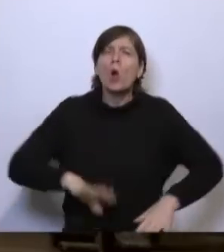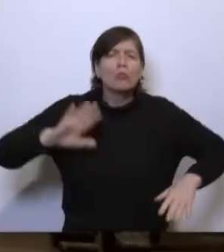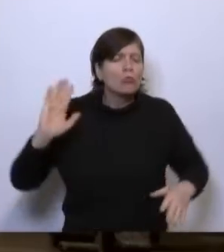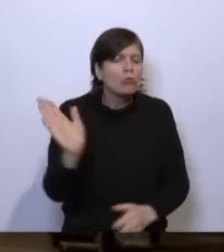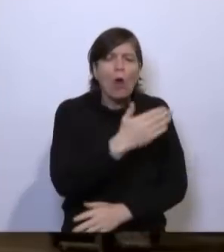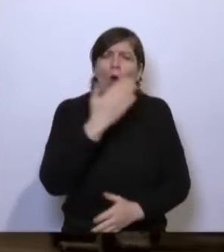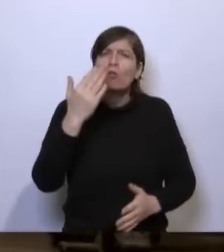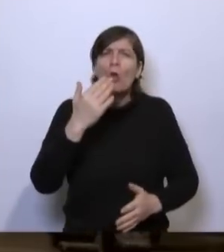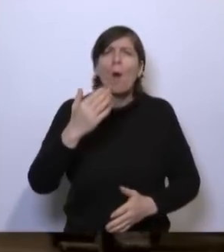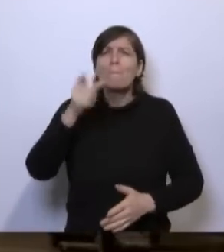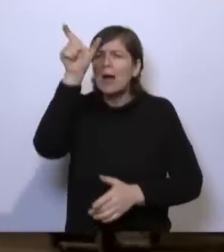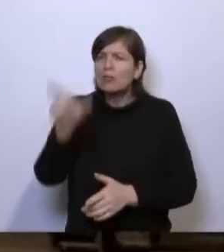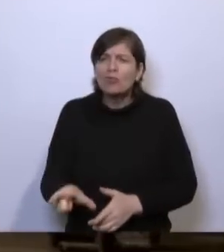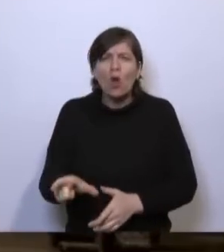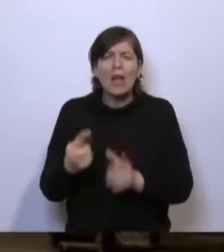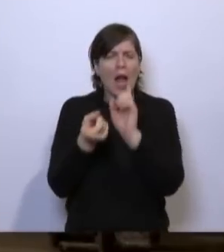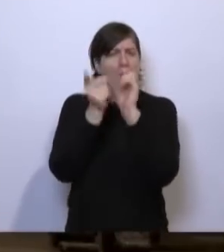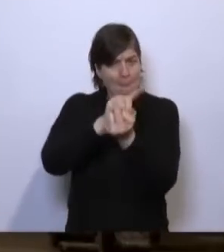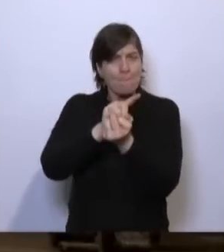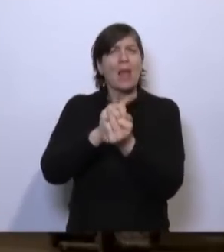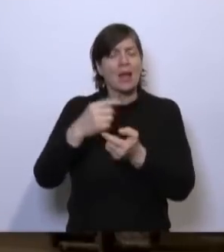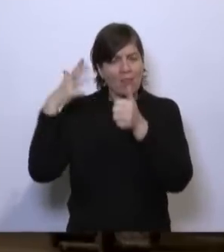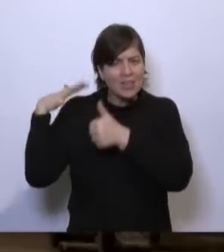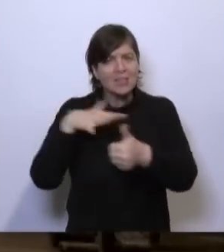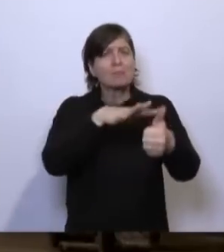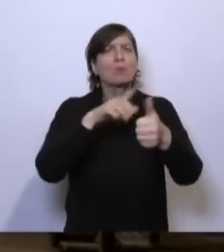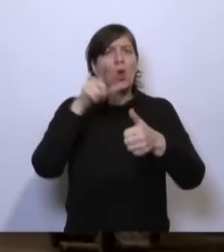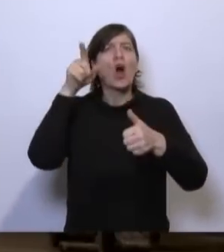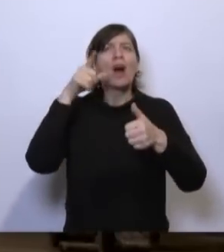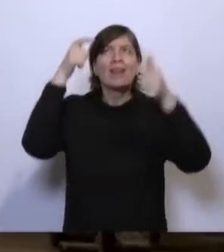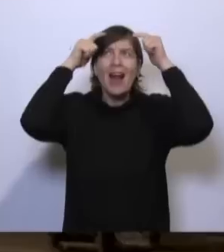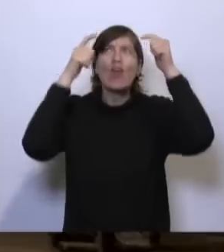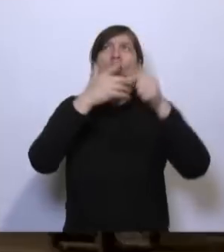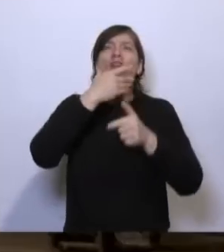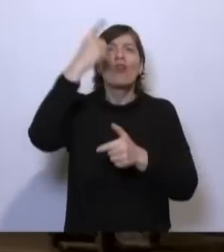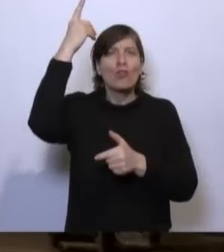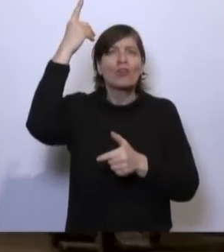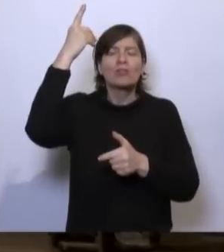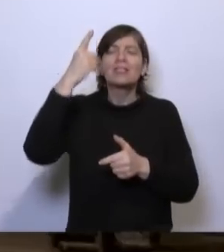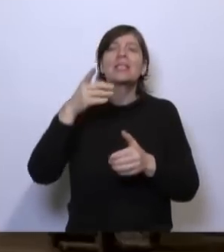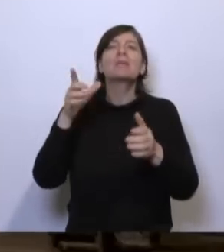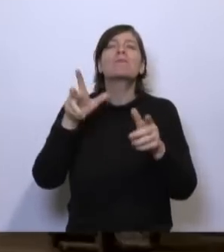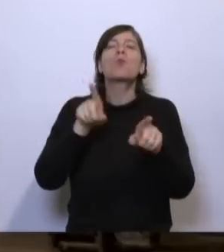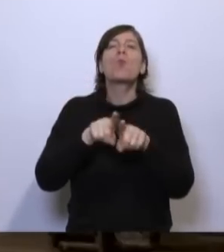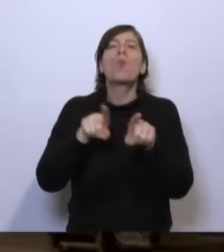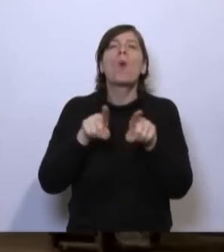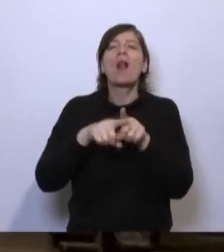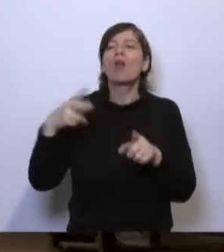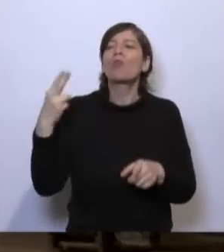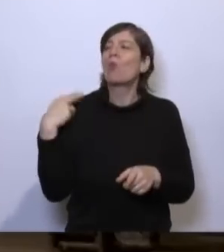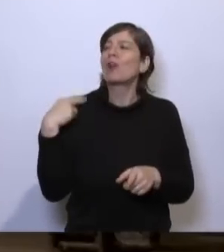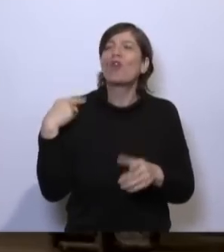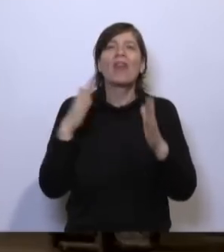todo escriba convertido en discípulo del reino de los cielos se parece a un dueño de casa